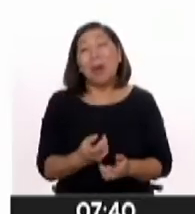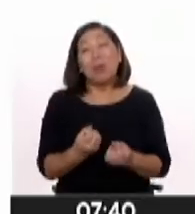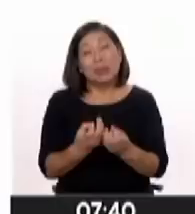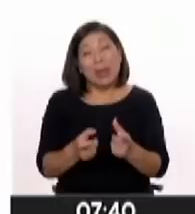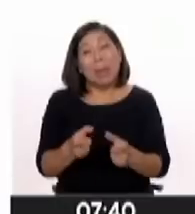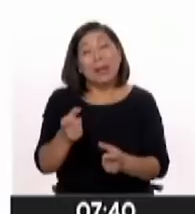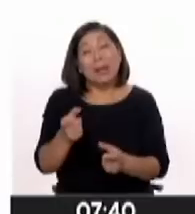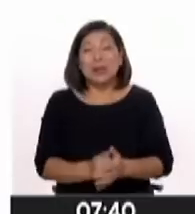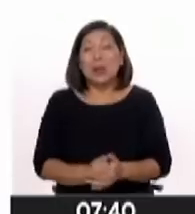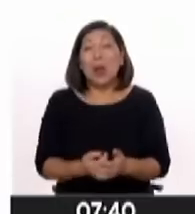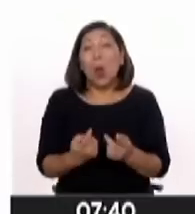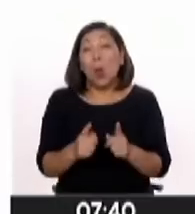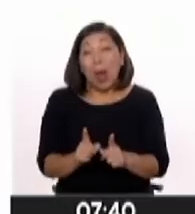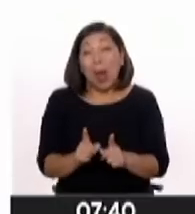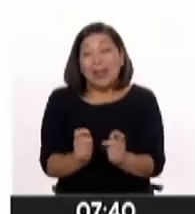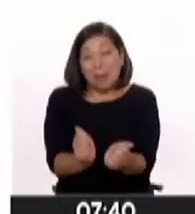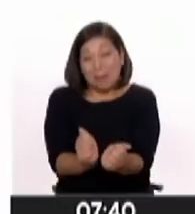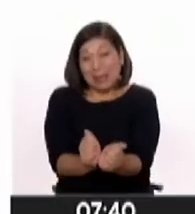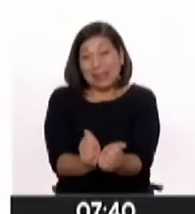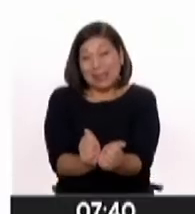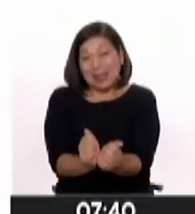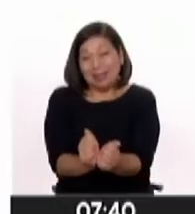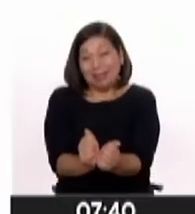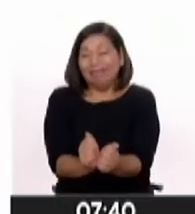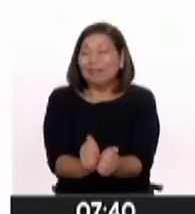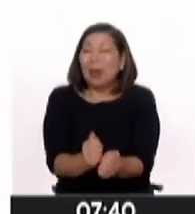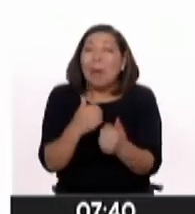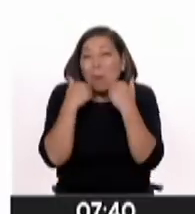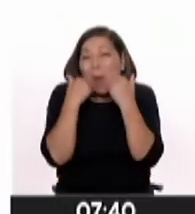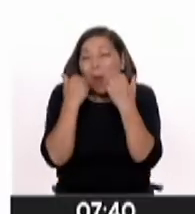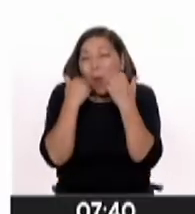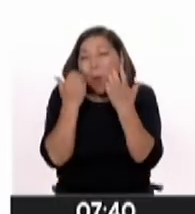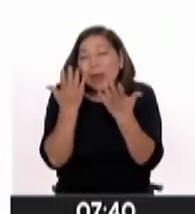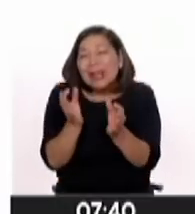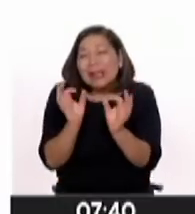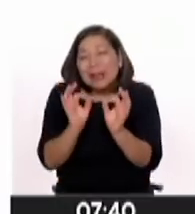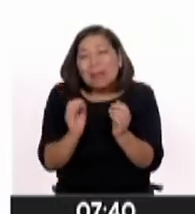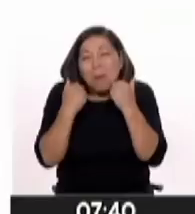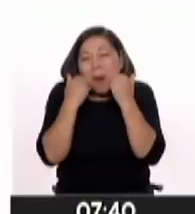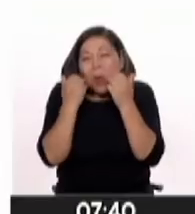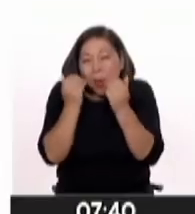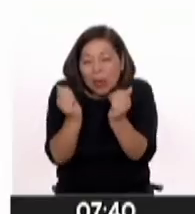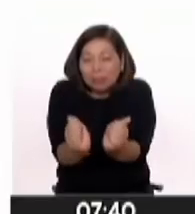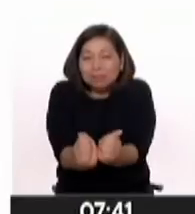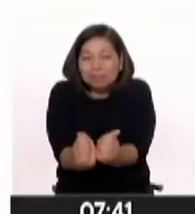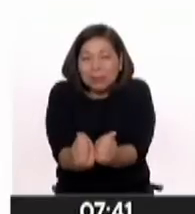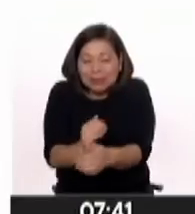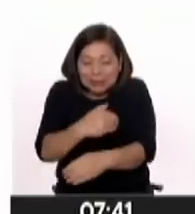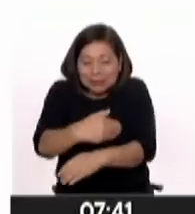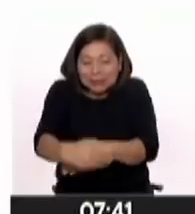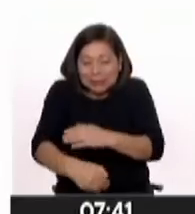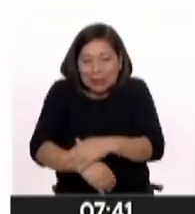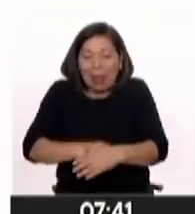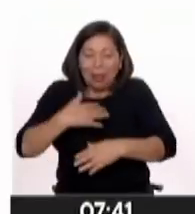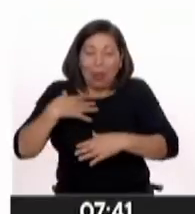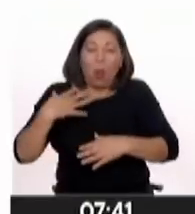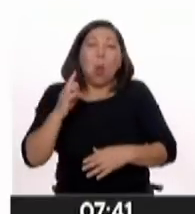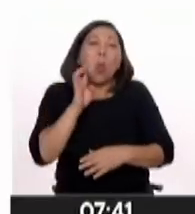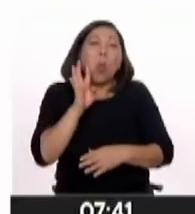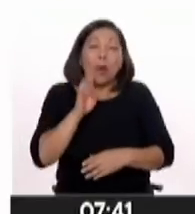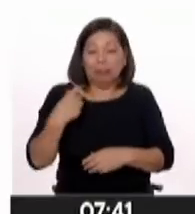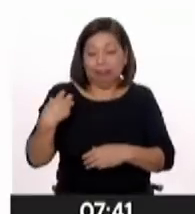personas en realidad cuando son detenidas y finalmente son enmarrocadas, ¿no? Se cubren las manos, se cubren las muñecas. Hace poco, para que ustedes